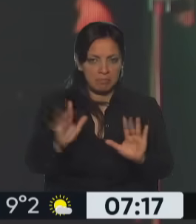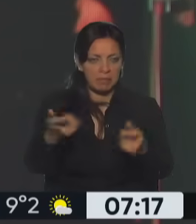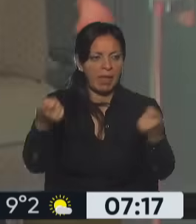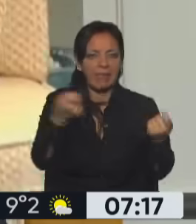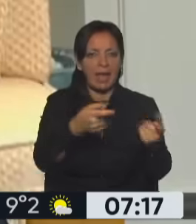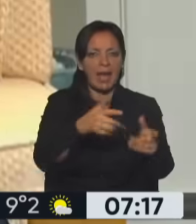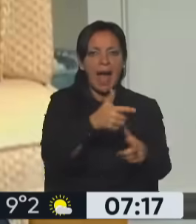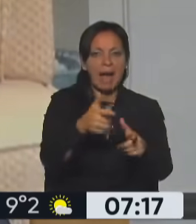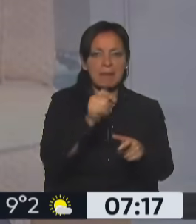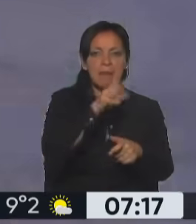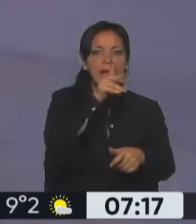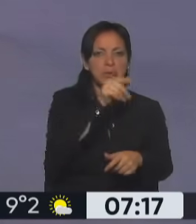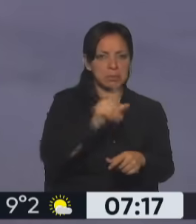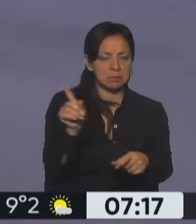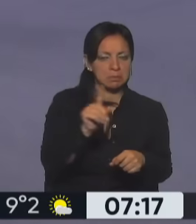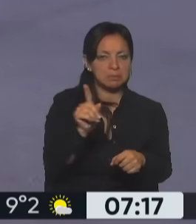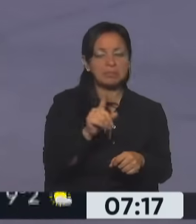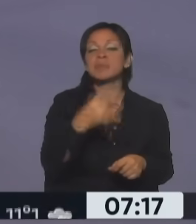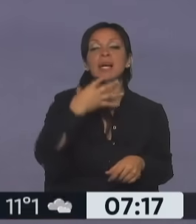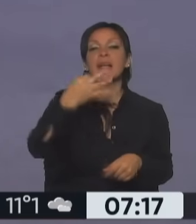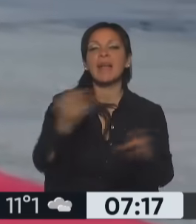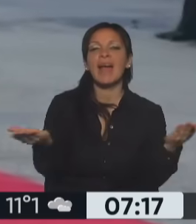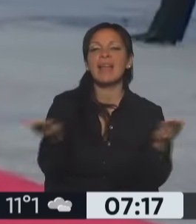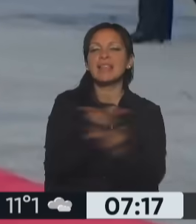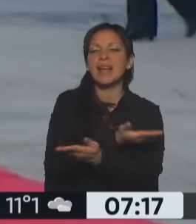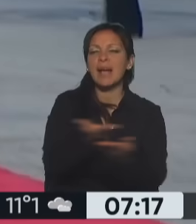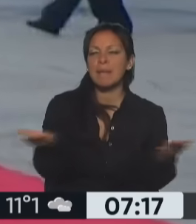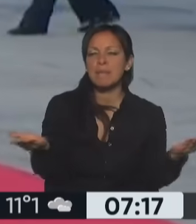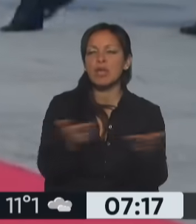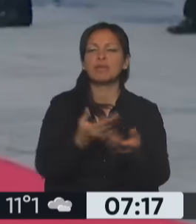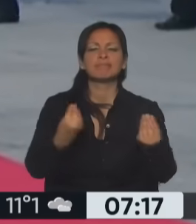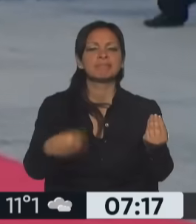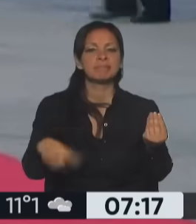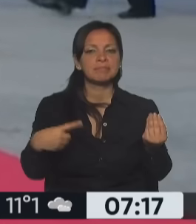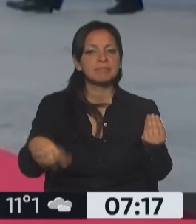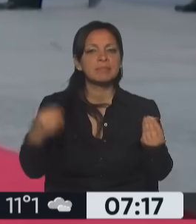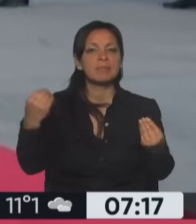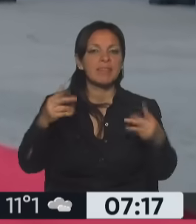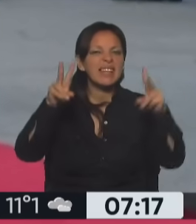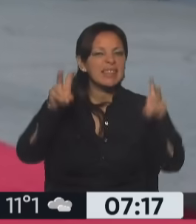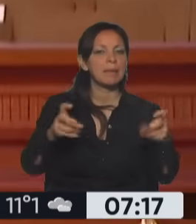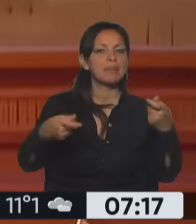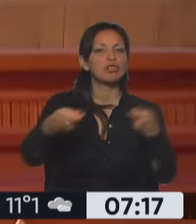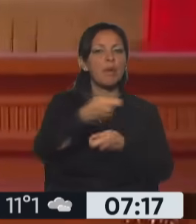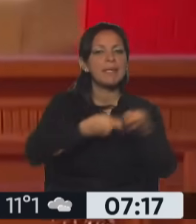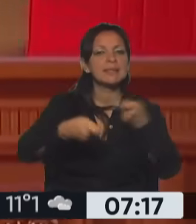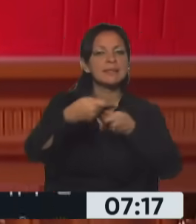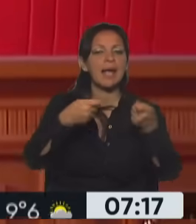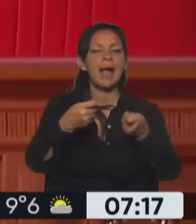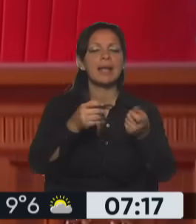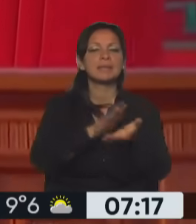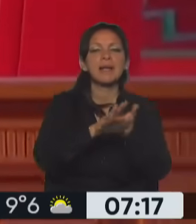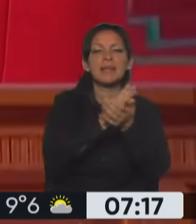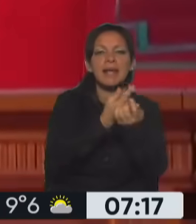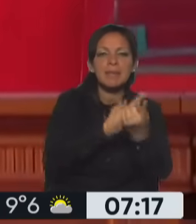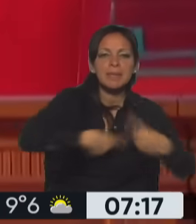armas a Rusia que en realidad el intercambio tiene que ver con eh cuestiones comerciales cuestiones de materias primas y